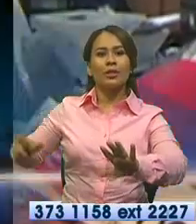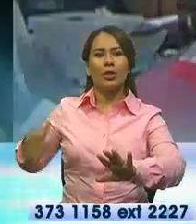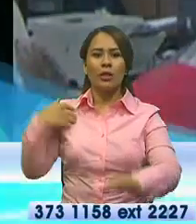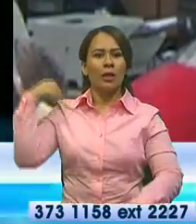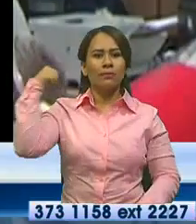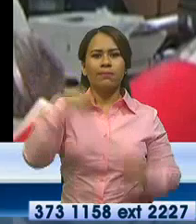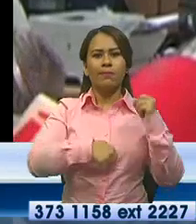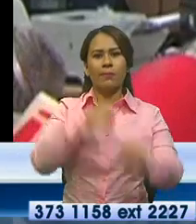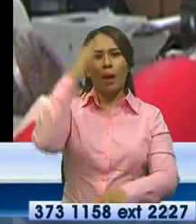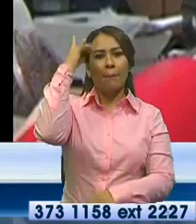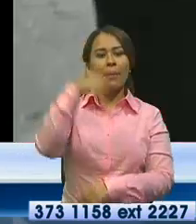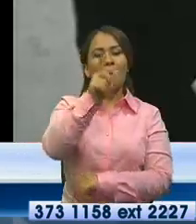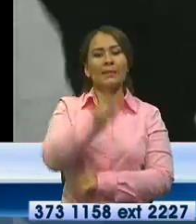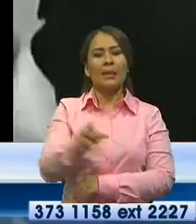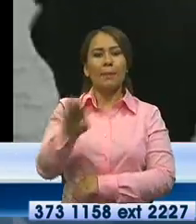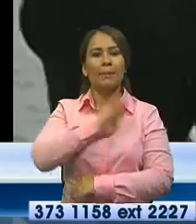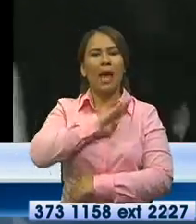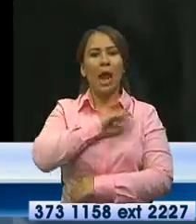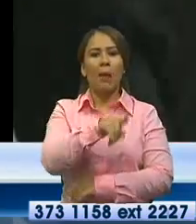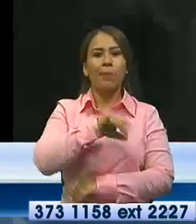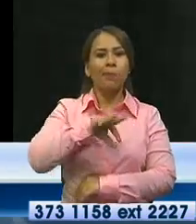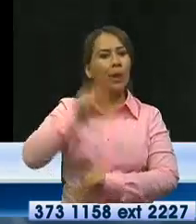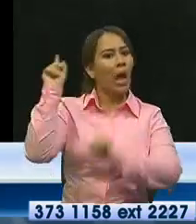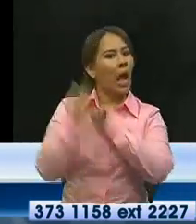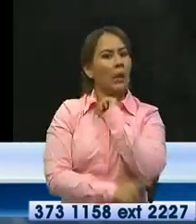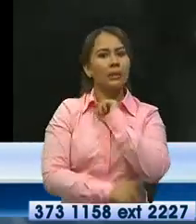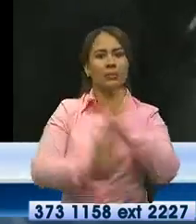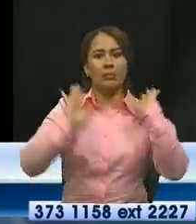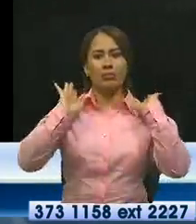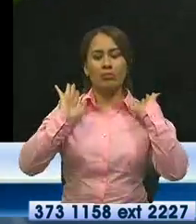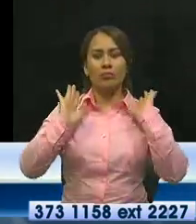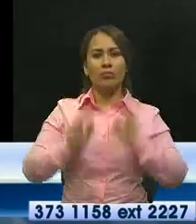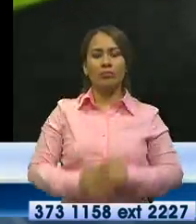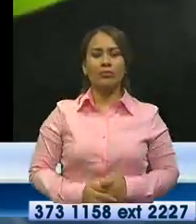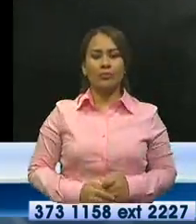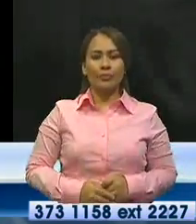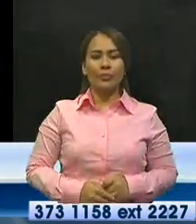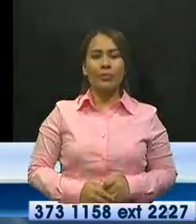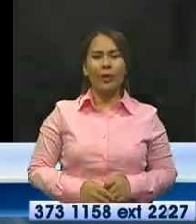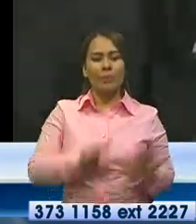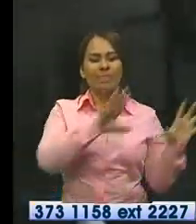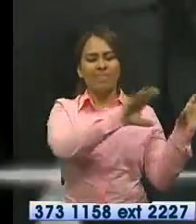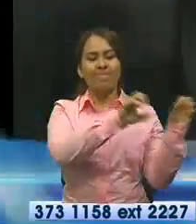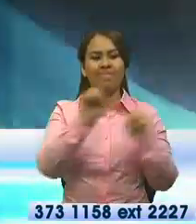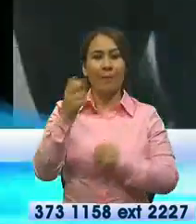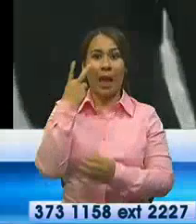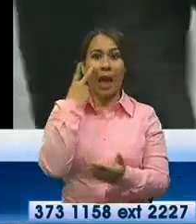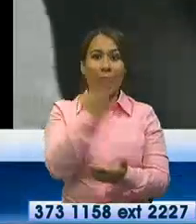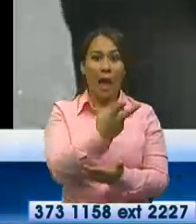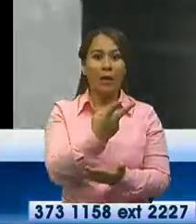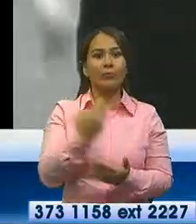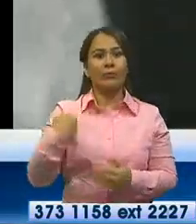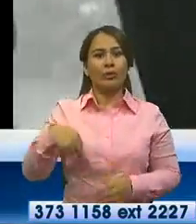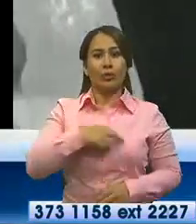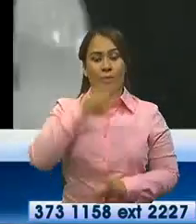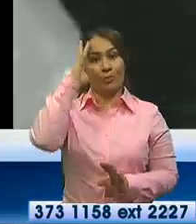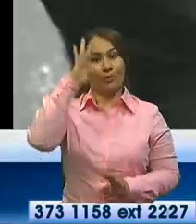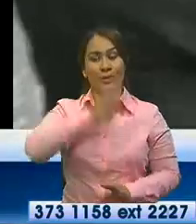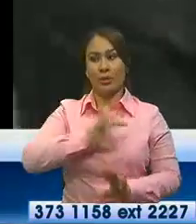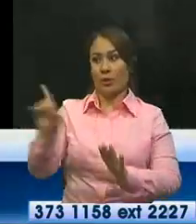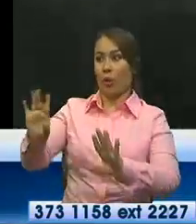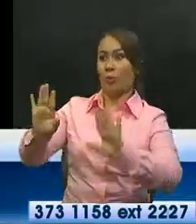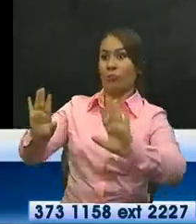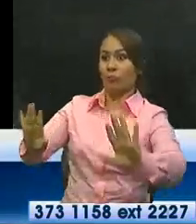barrio le habían agredido porque obviamente había ingresado al domicilio y le habían sacado del domicilio. Nosotros como Policía Nacional estuvimos